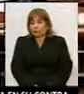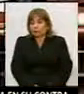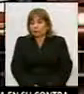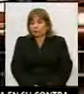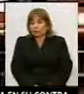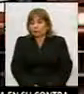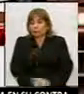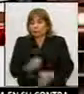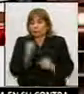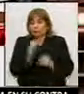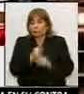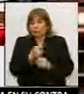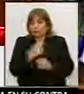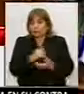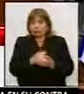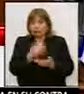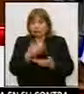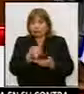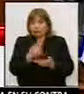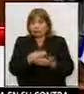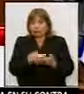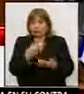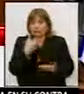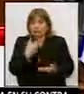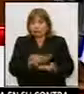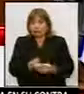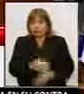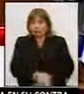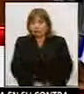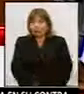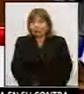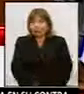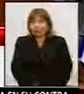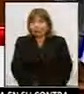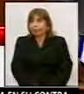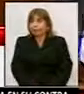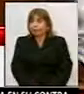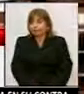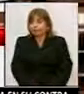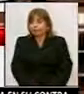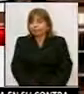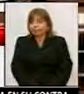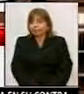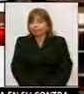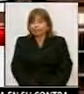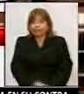Para que concluya, señor presidente. Recuperar los recursos. Gracias, señora presidenta. Muchas gracias, congresista. Tiene el uso de la palabra el señor...